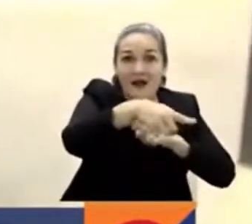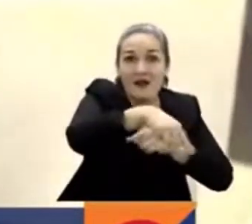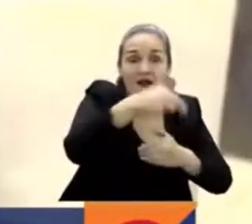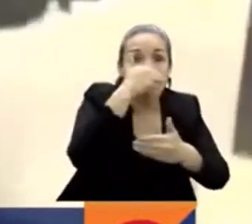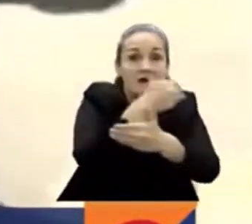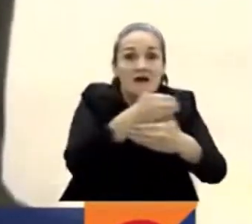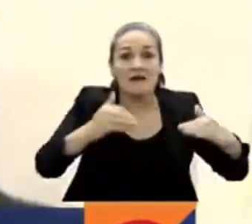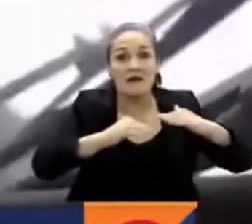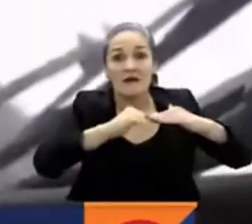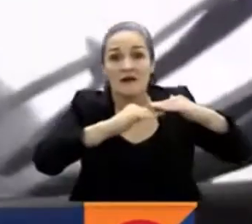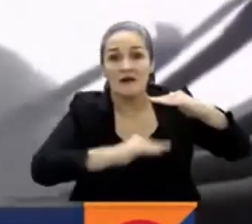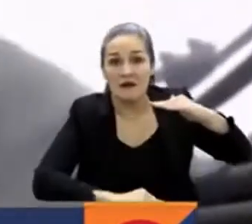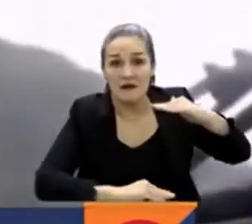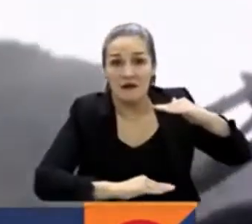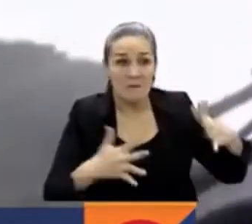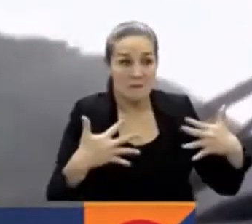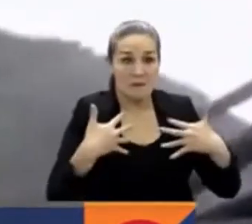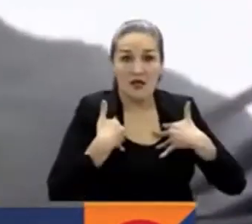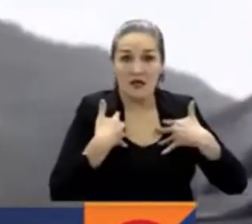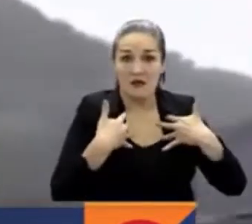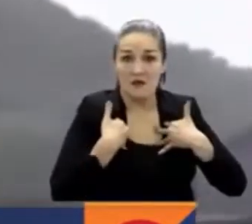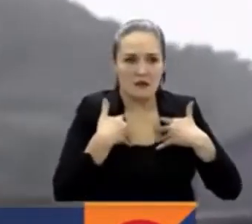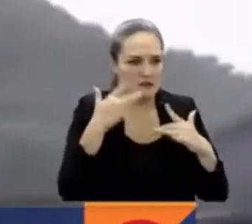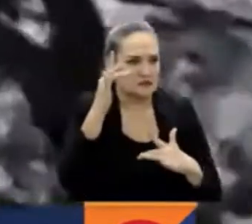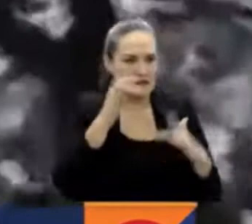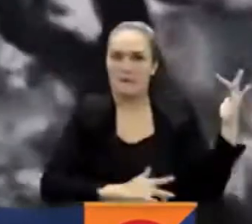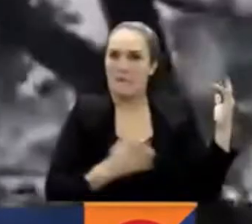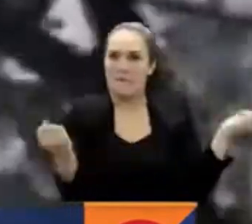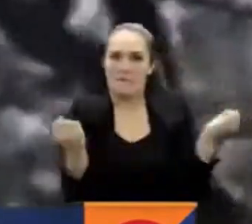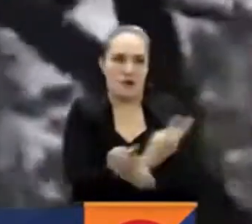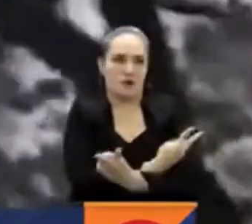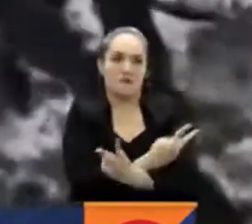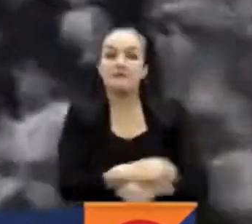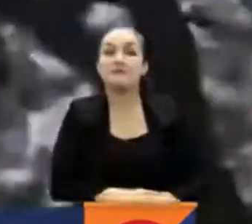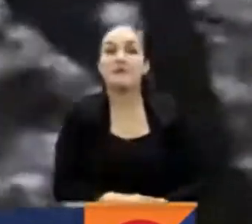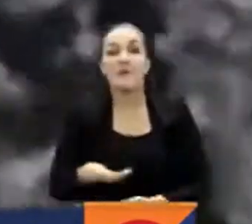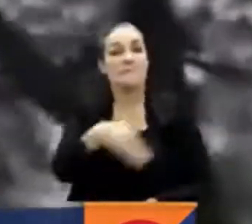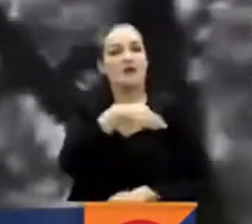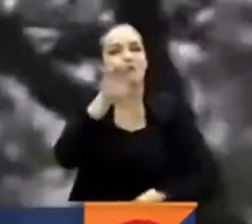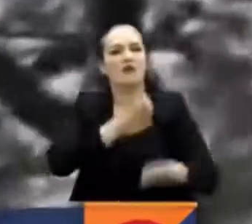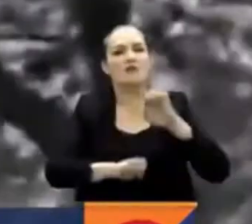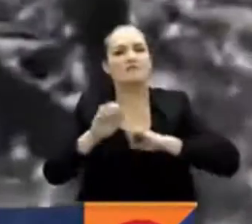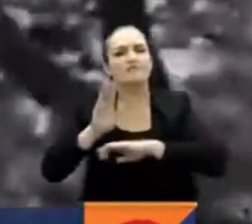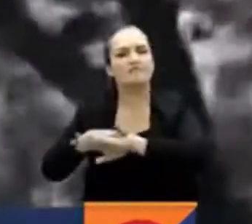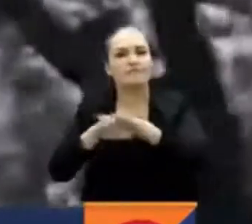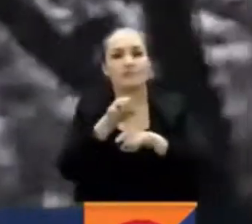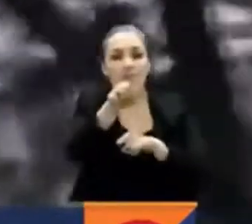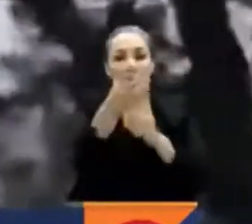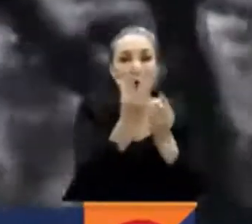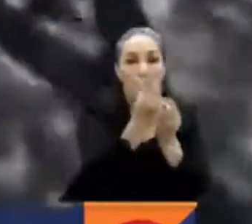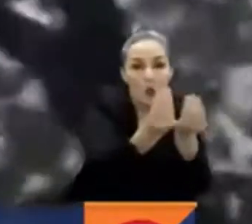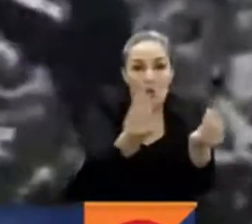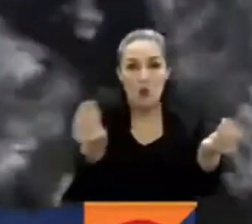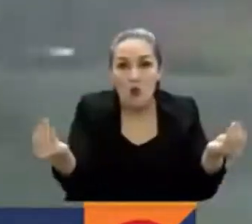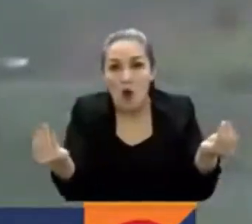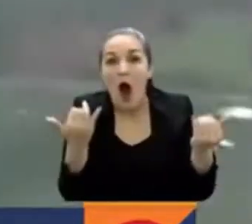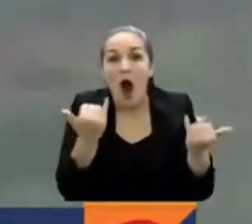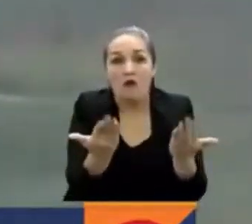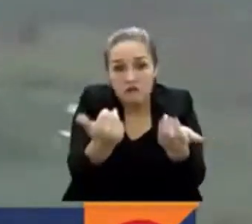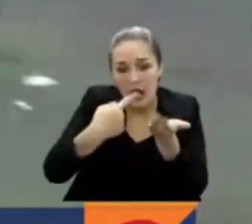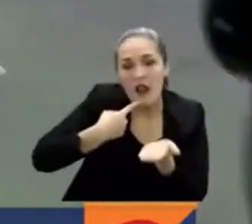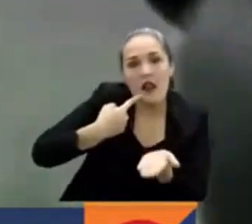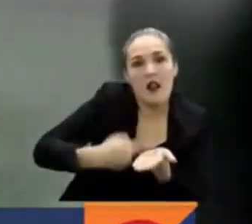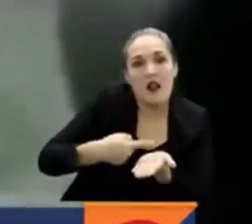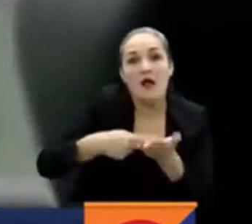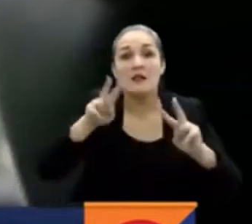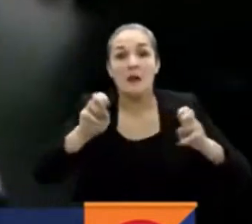estas víctimas también de la violencia. El ministro de Defensa también envió un mensaje a los grupos armados frente a las negociaciones de paz. Dijo